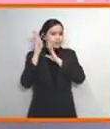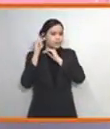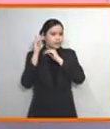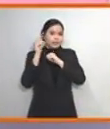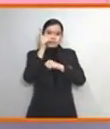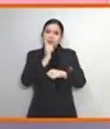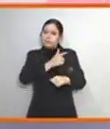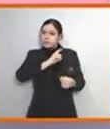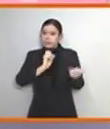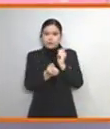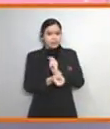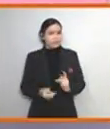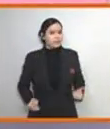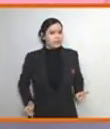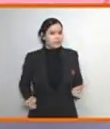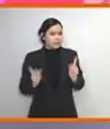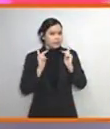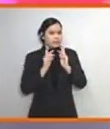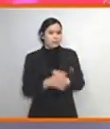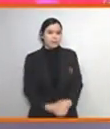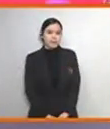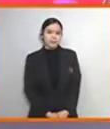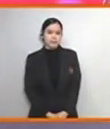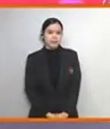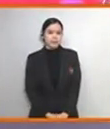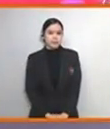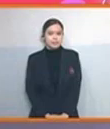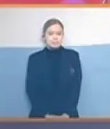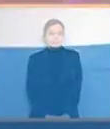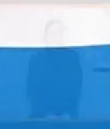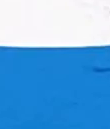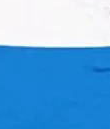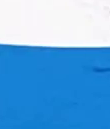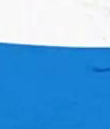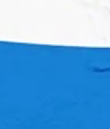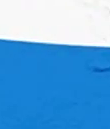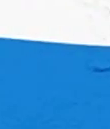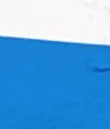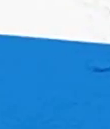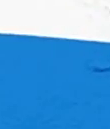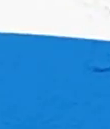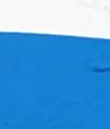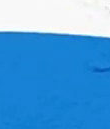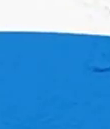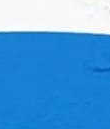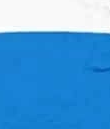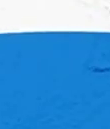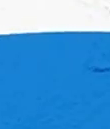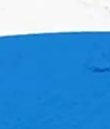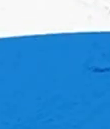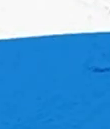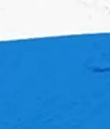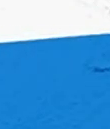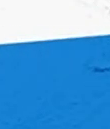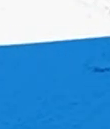de esperanza, Loto te cambia la vida. Juega